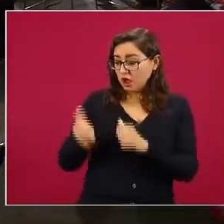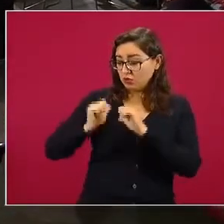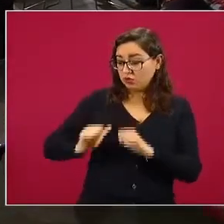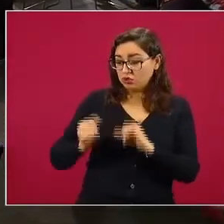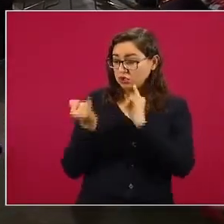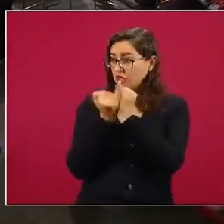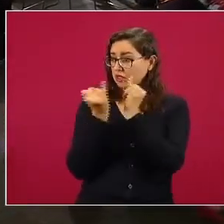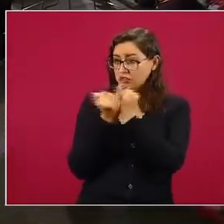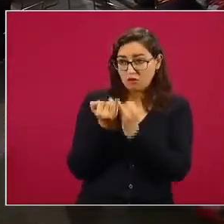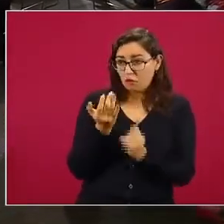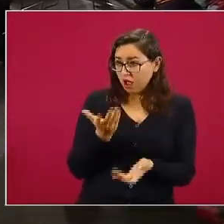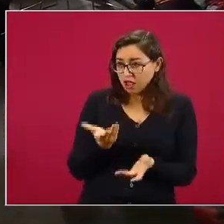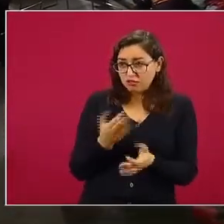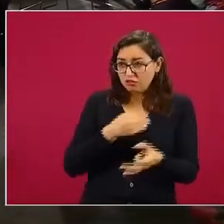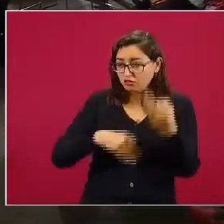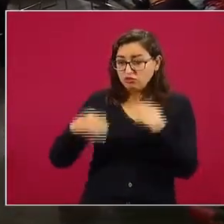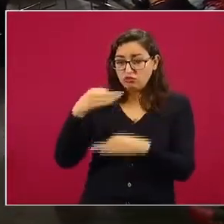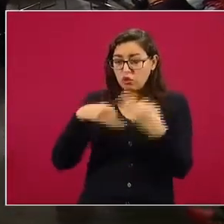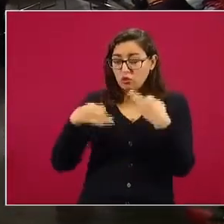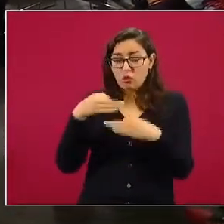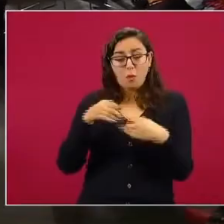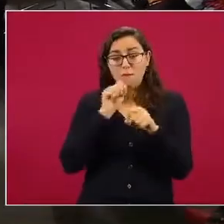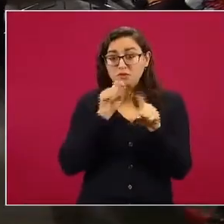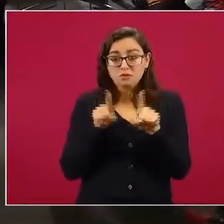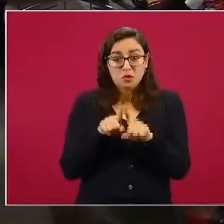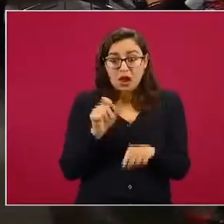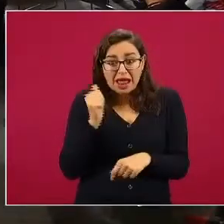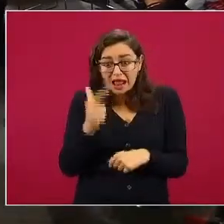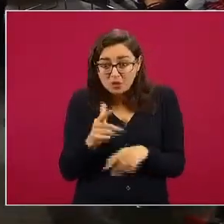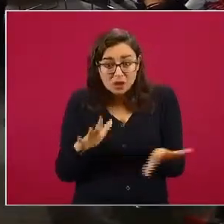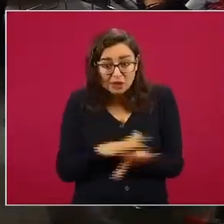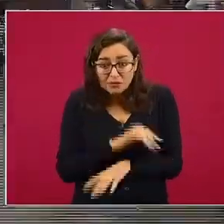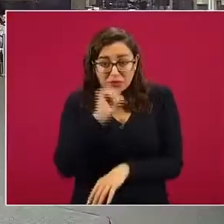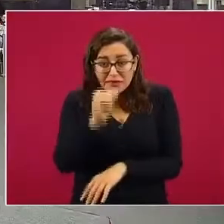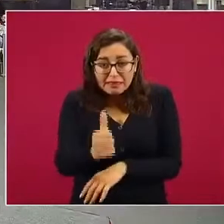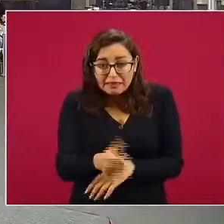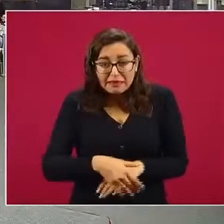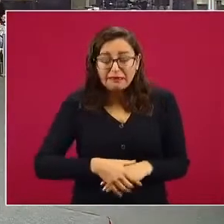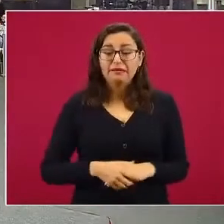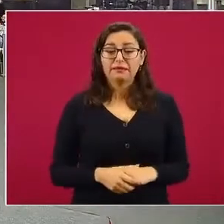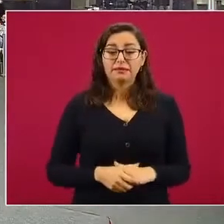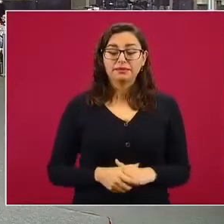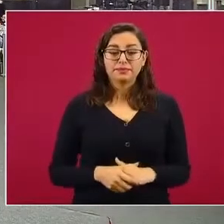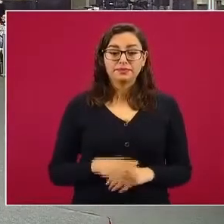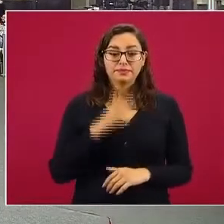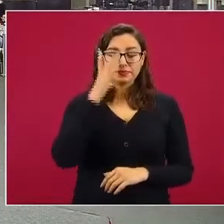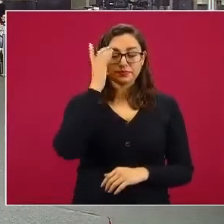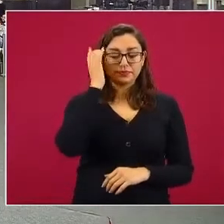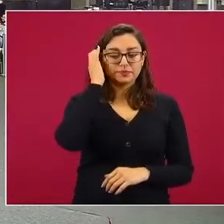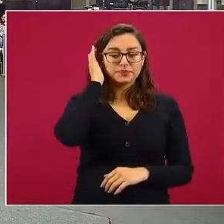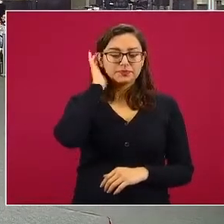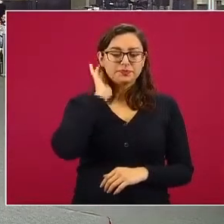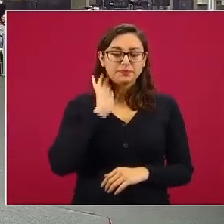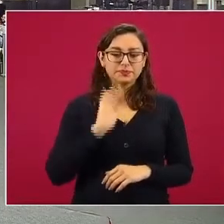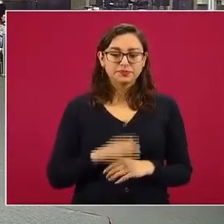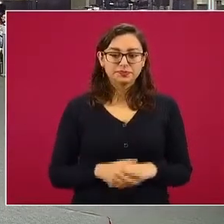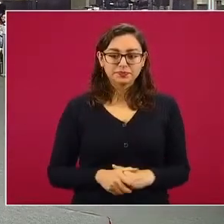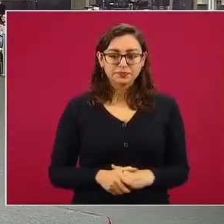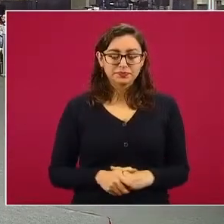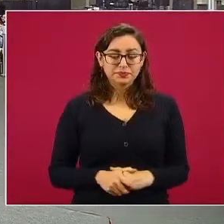autoridades hacia el pueblo? ¿No habrá ningún cambio en ese sentido? Es que lo que se ha